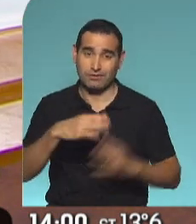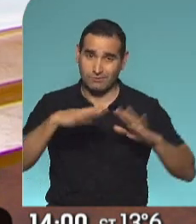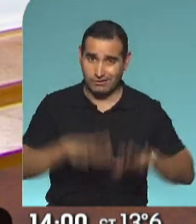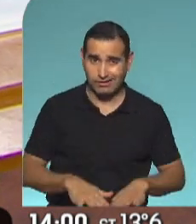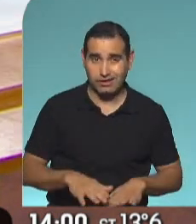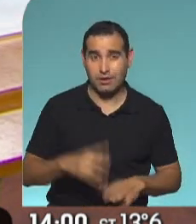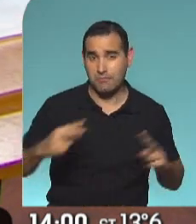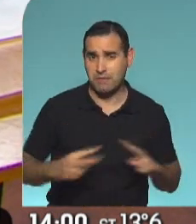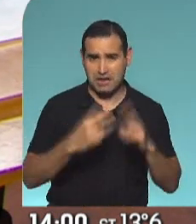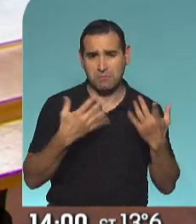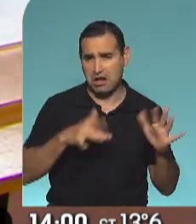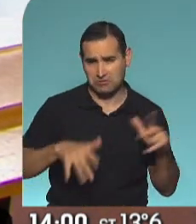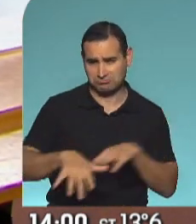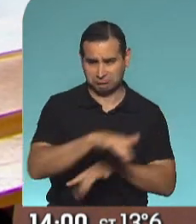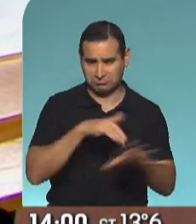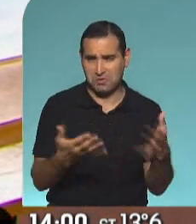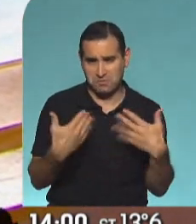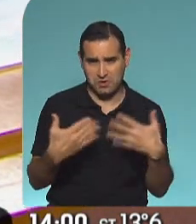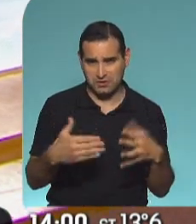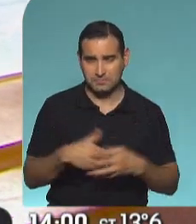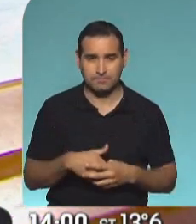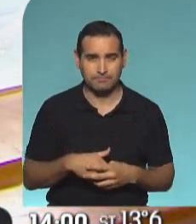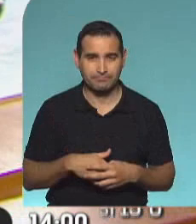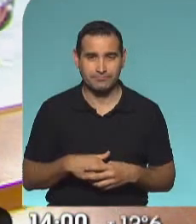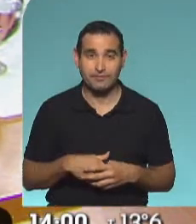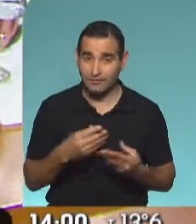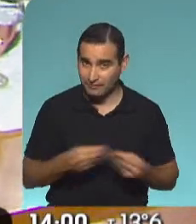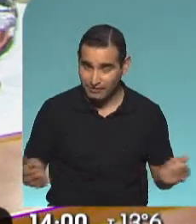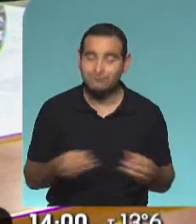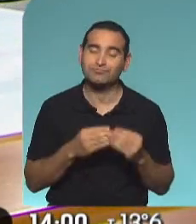en París puede deambular y puede pasear. ¿Nos vamos? Nos vamos, a las 20.